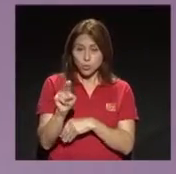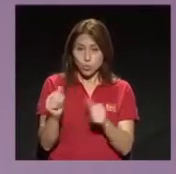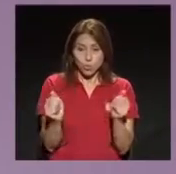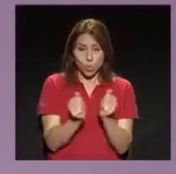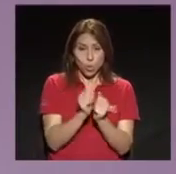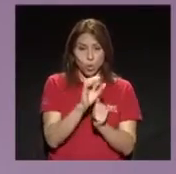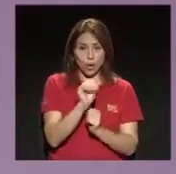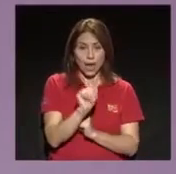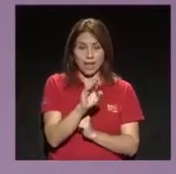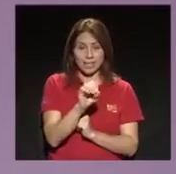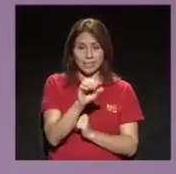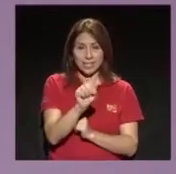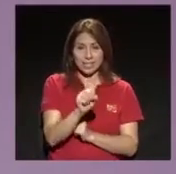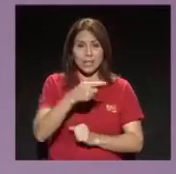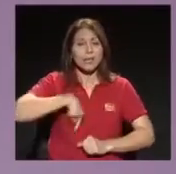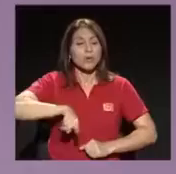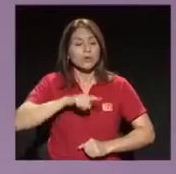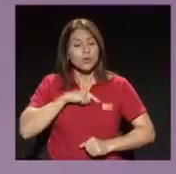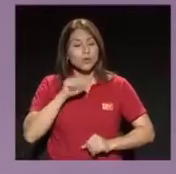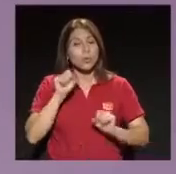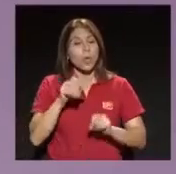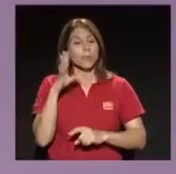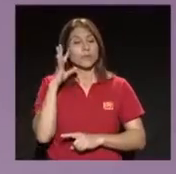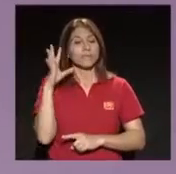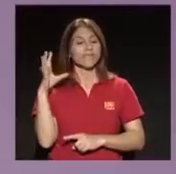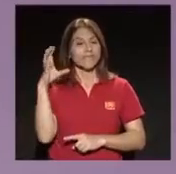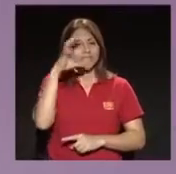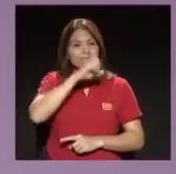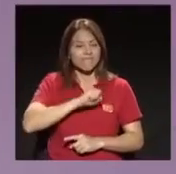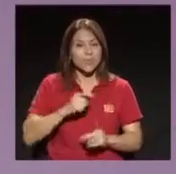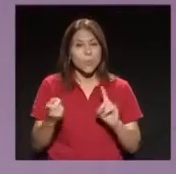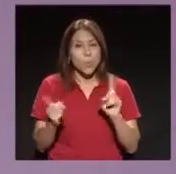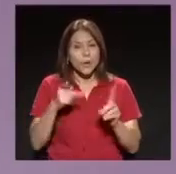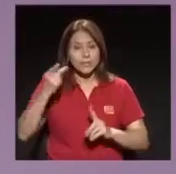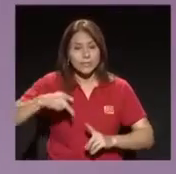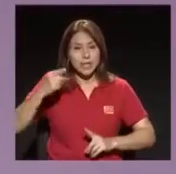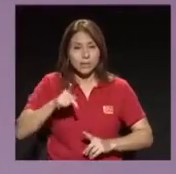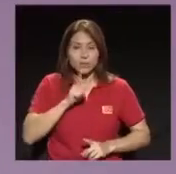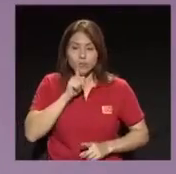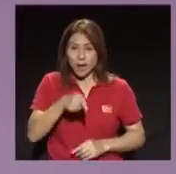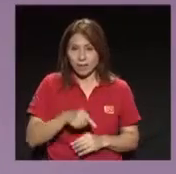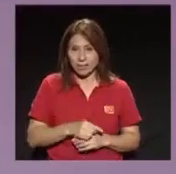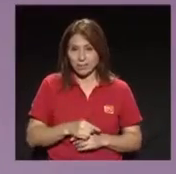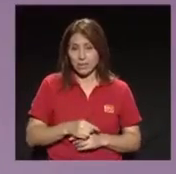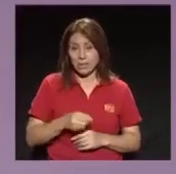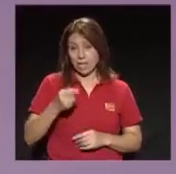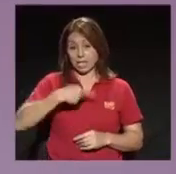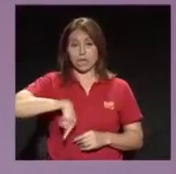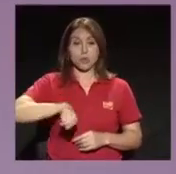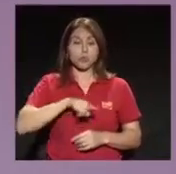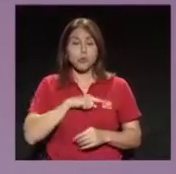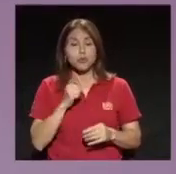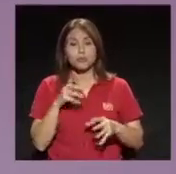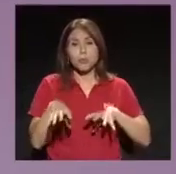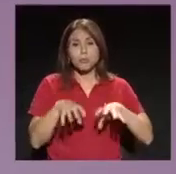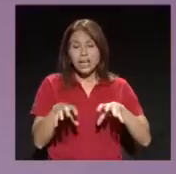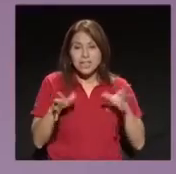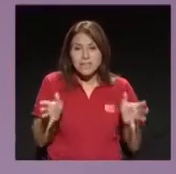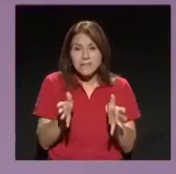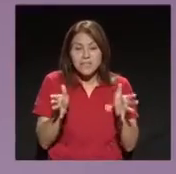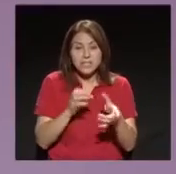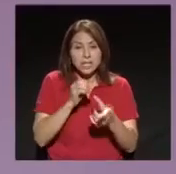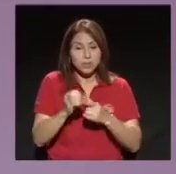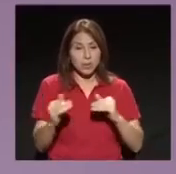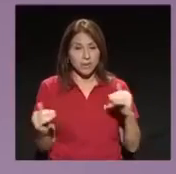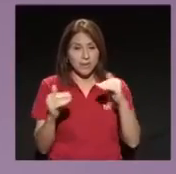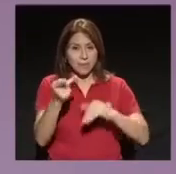los riesgos reales que tenemos, ¿verdad? Con el papel que desarrollamos, si somos activistas, a nivel personal. Y